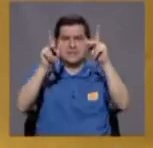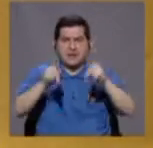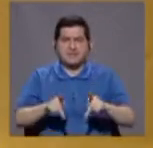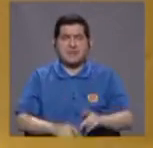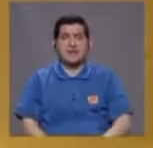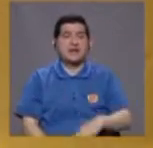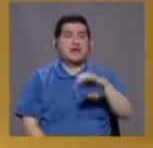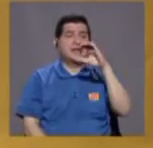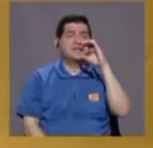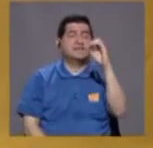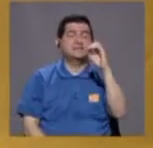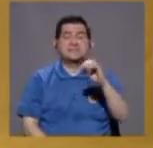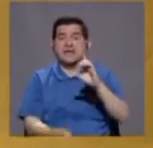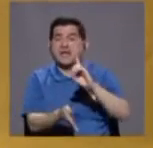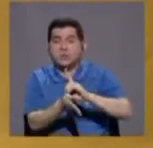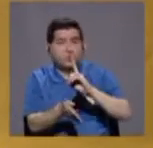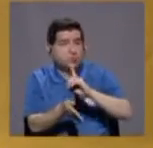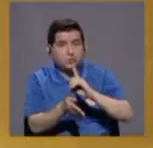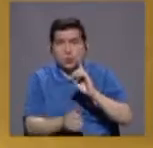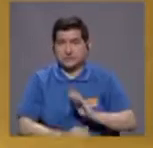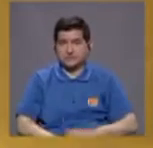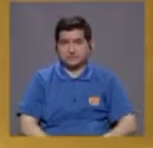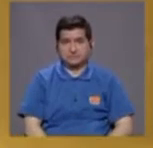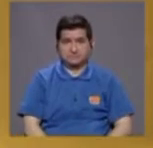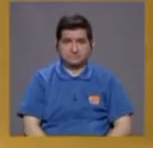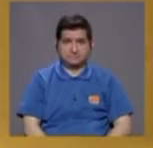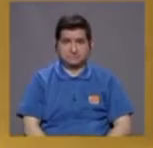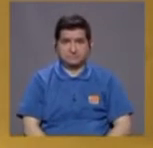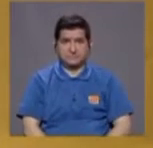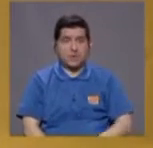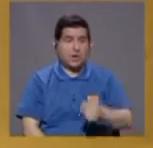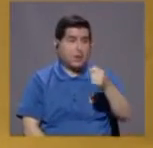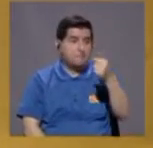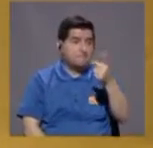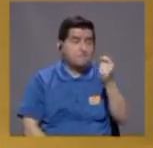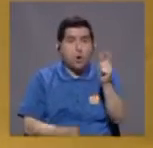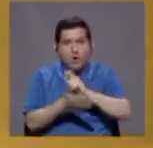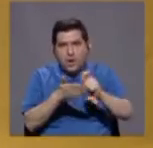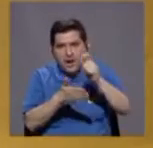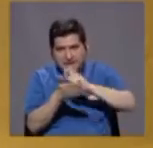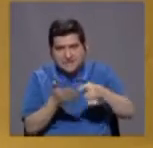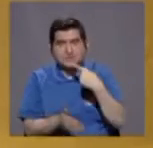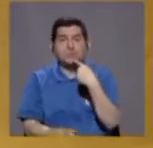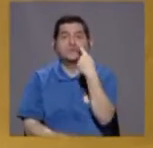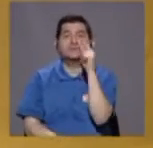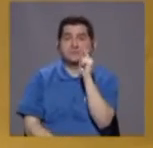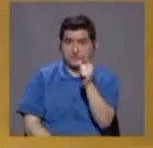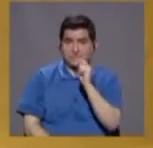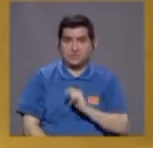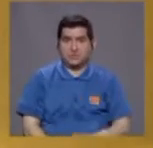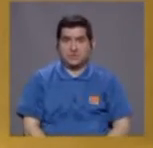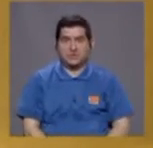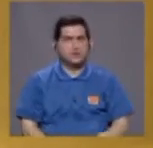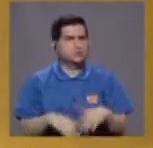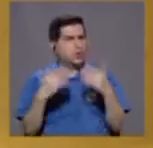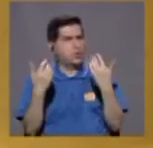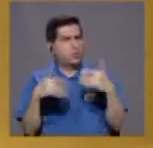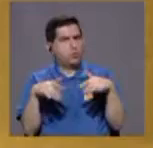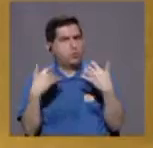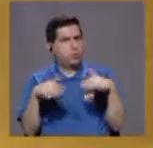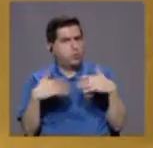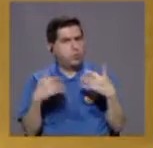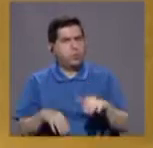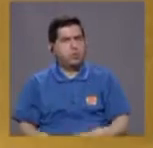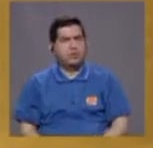0 médicos, de manera que poquitas escuelas como esas que usted está diciendo era mucho